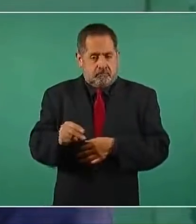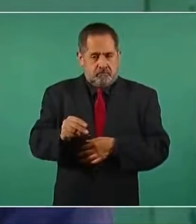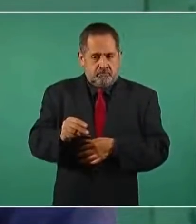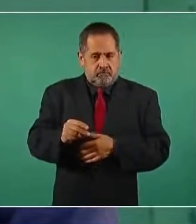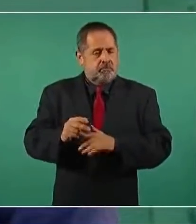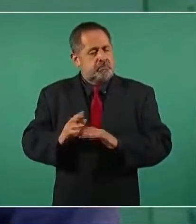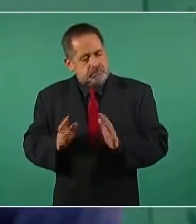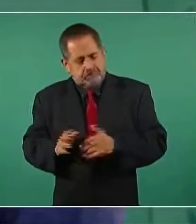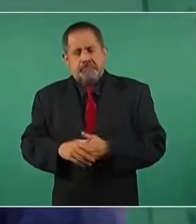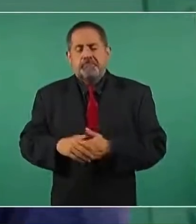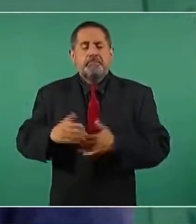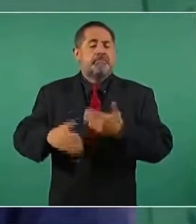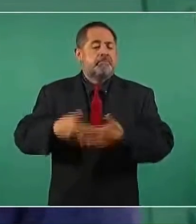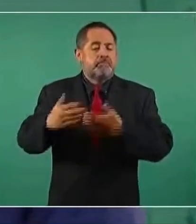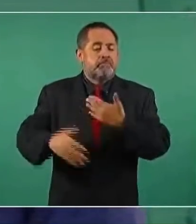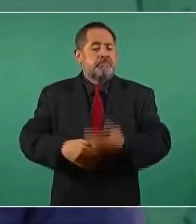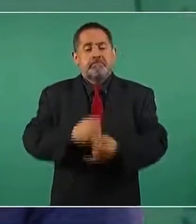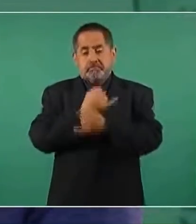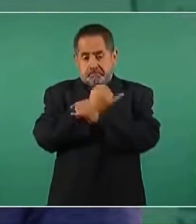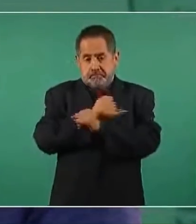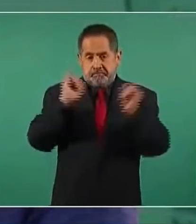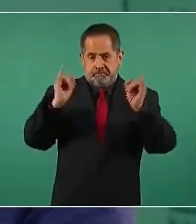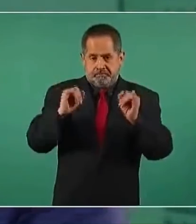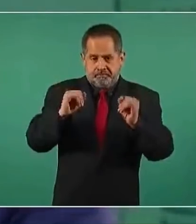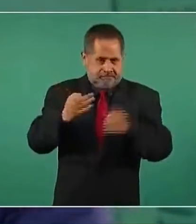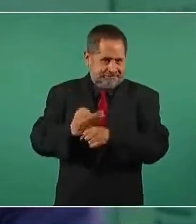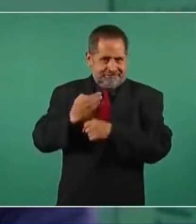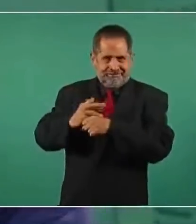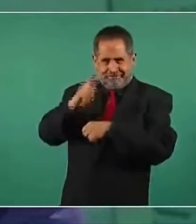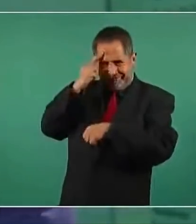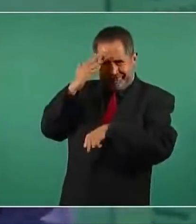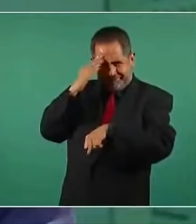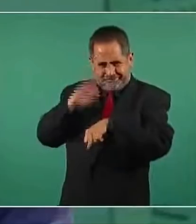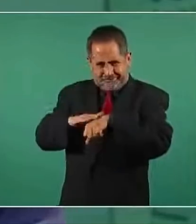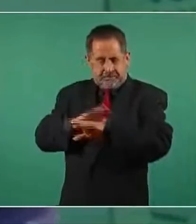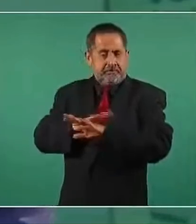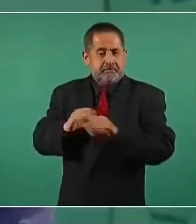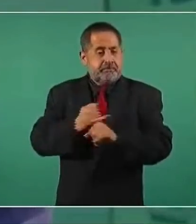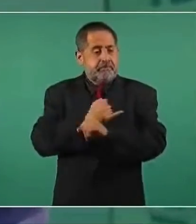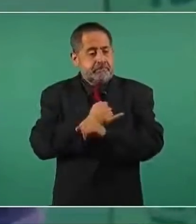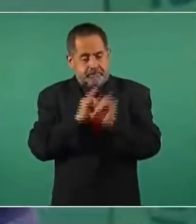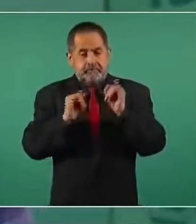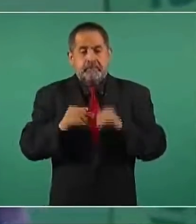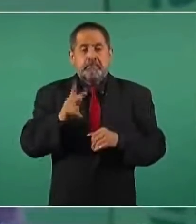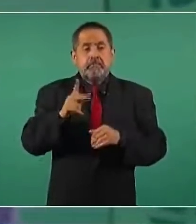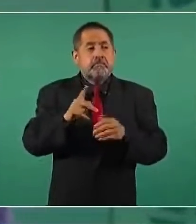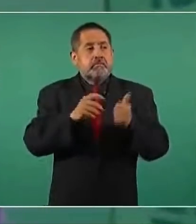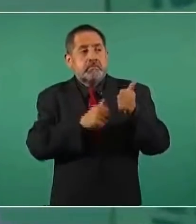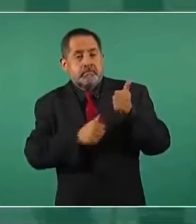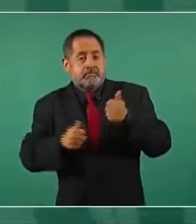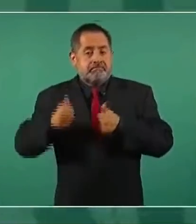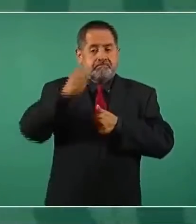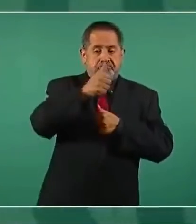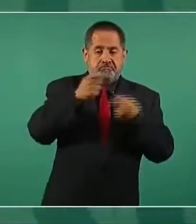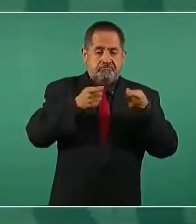Se logra la independencia, esto que estamos conmemorando, y es un reacomodo arriba.